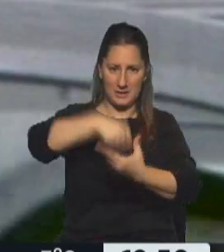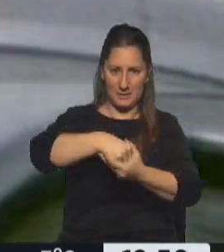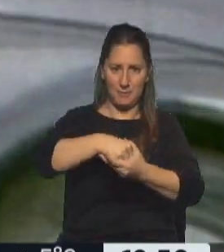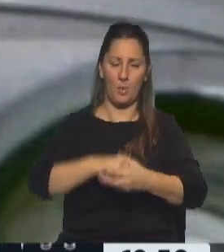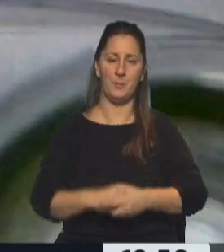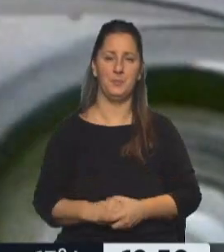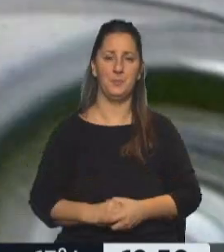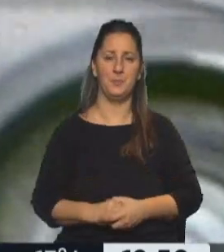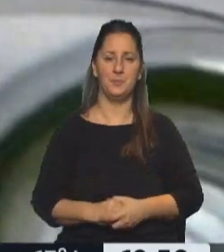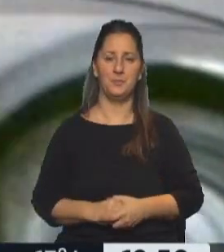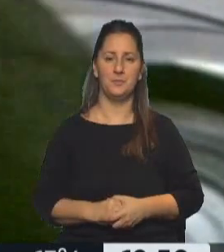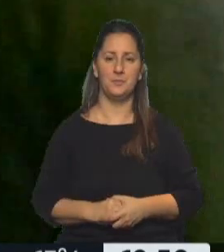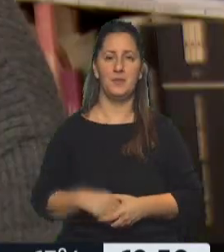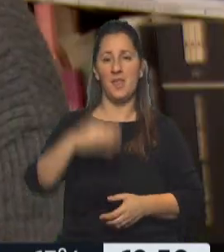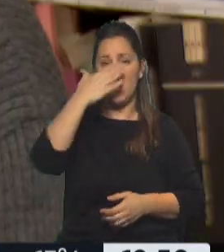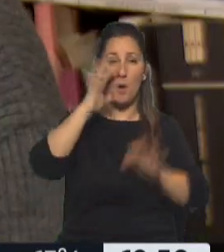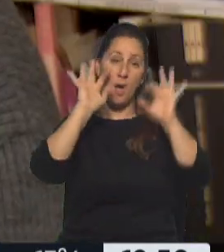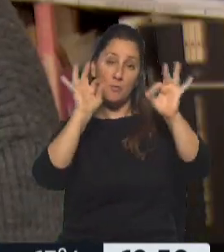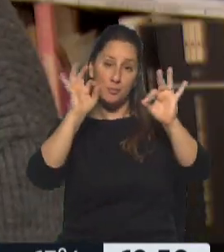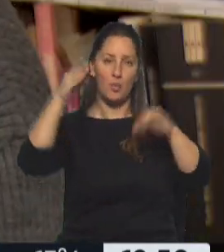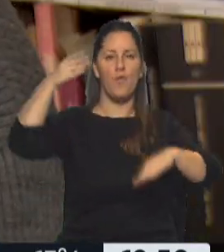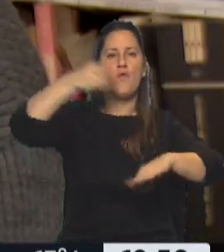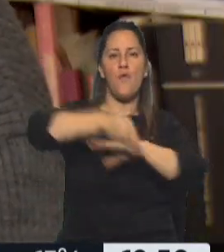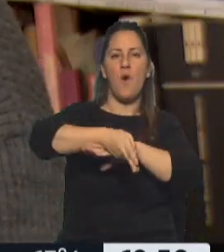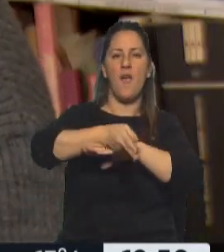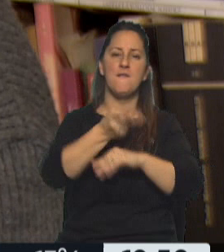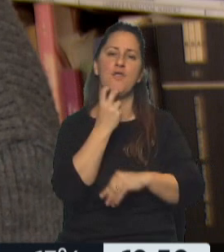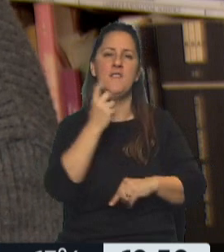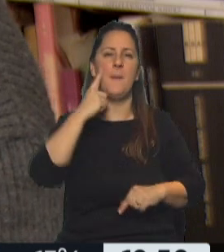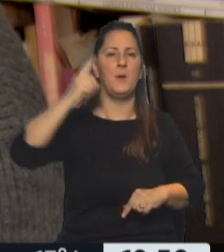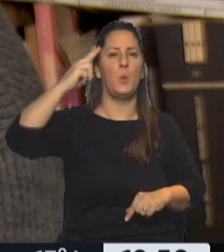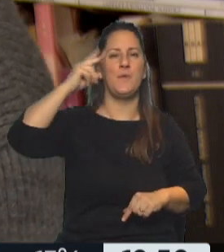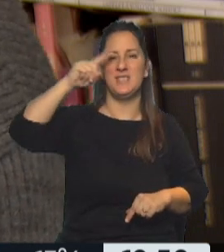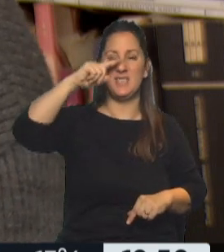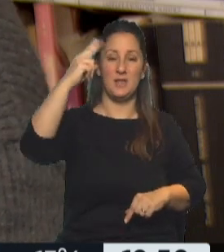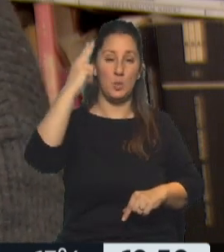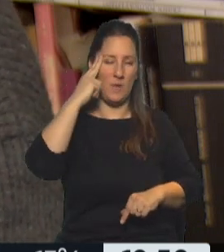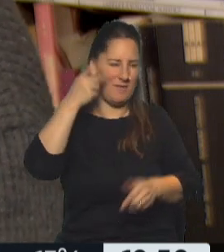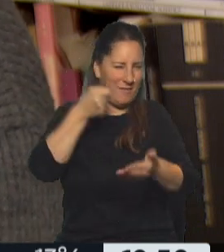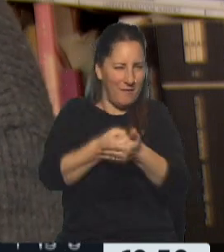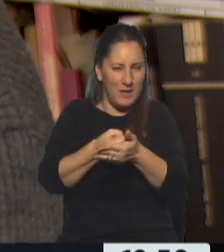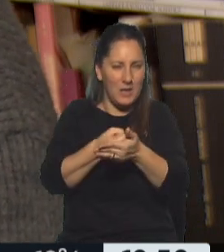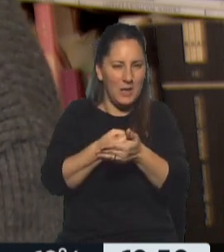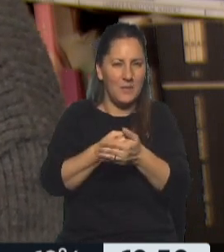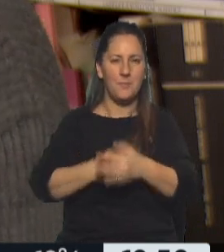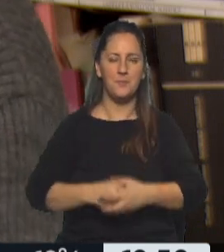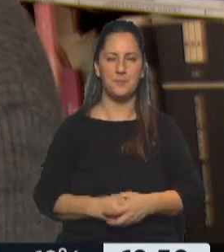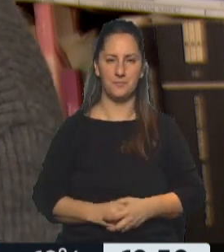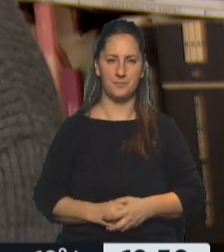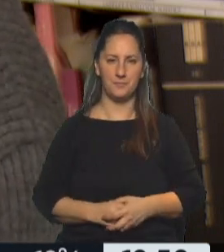después bajó hacia bolivia en 1979 a fines de 1979